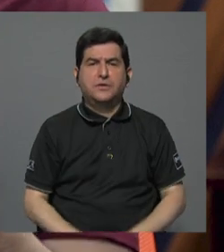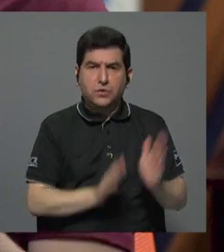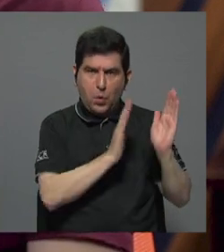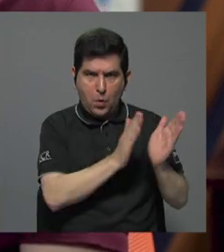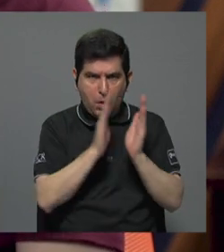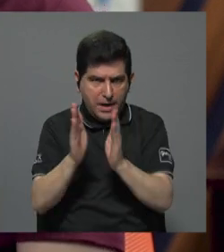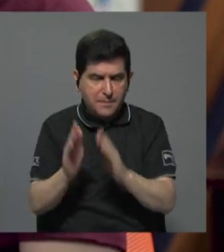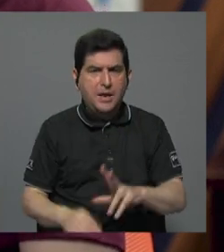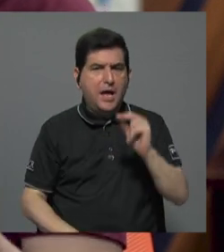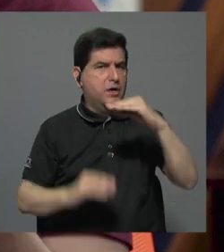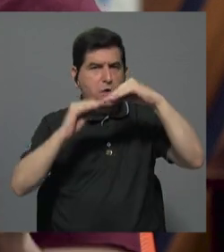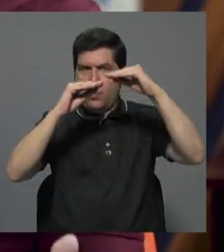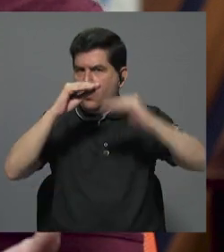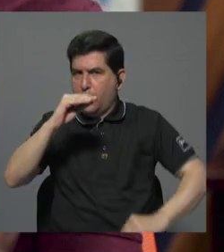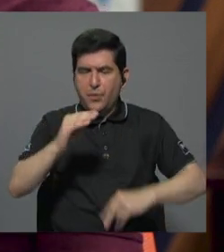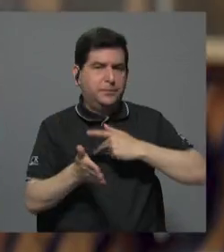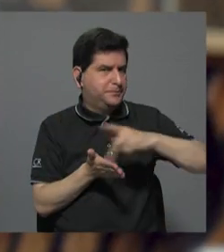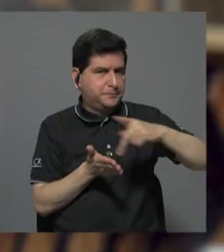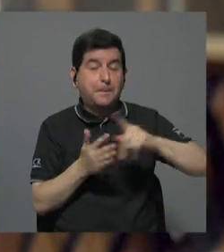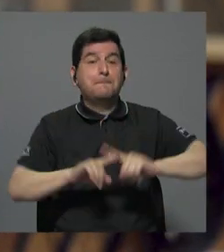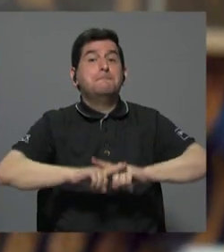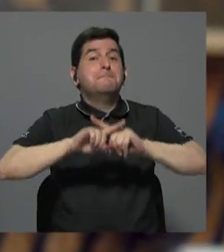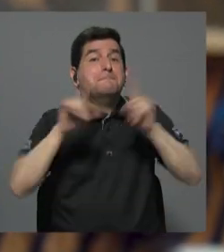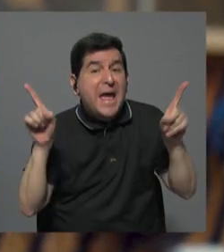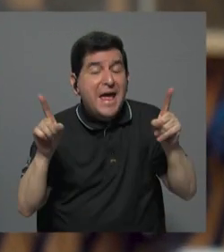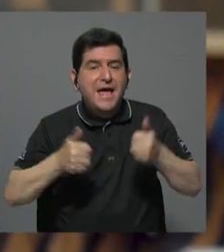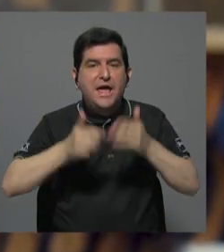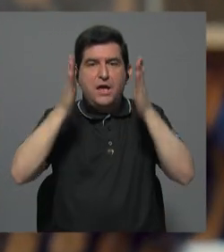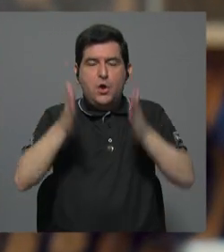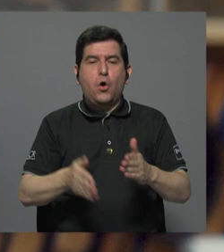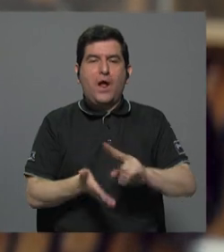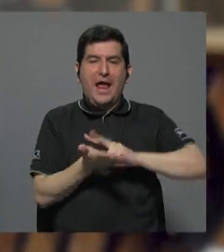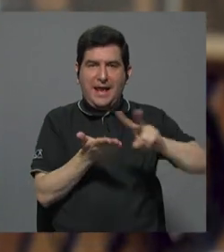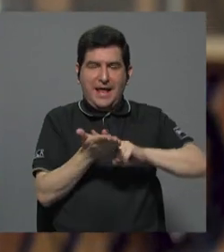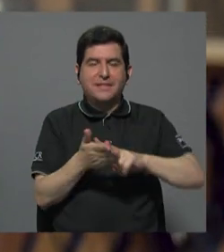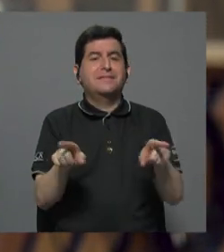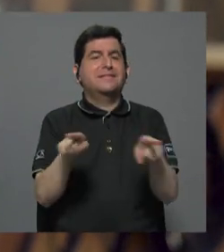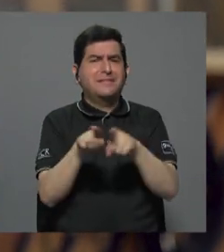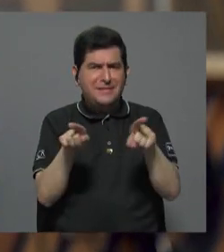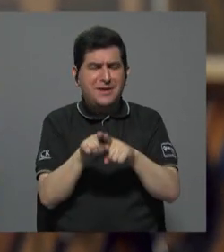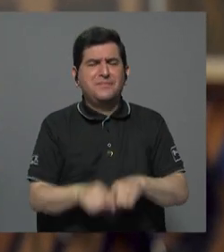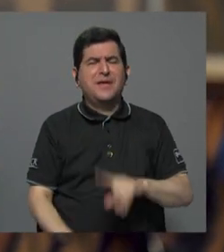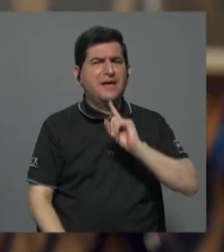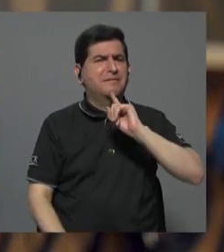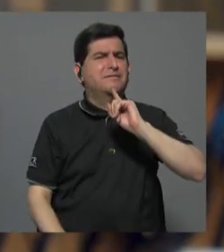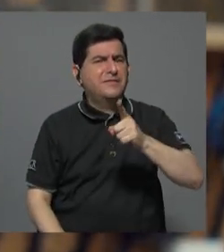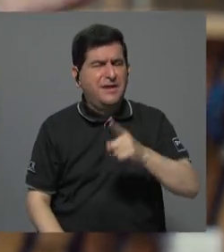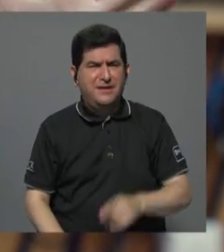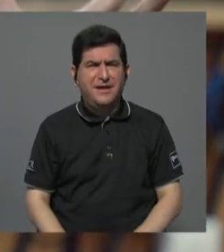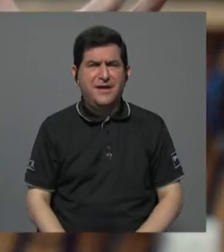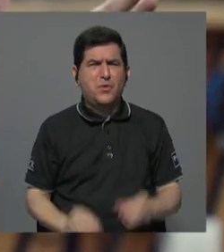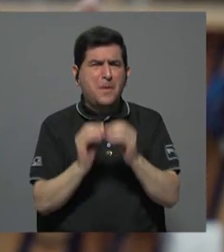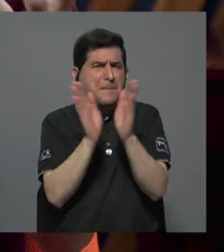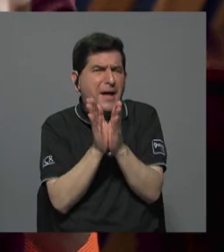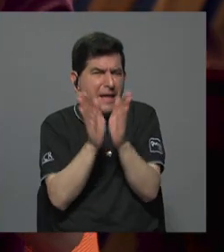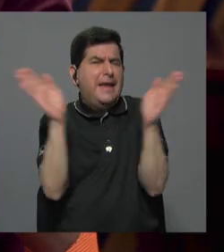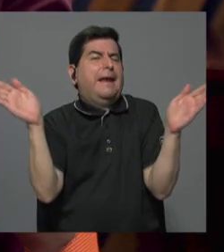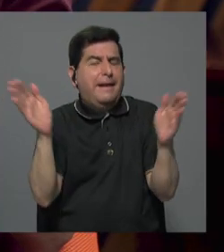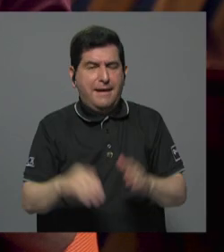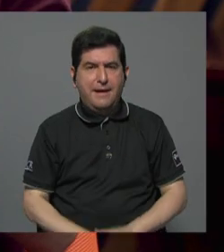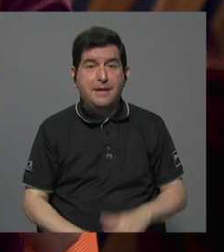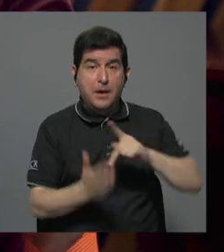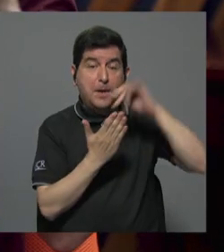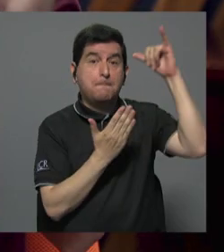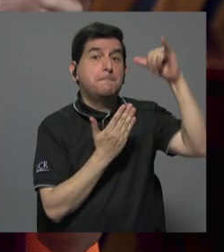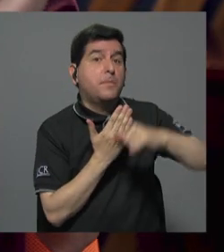no rebaja los salarios pero el candidato liberacionista también es una afirmación más general dijo que el